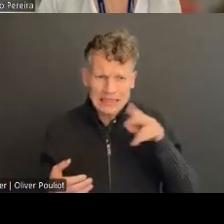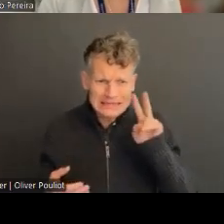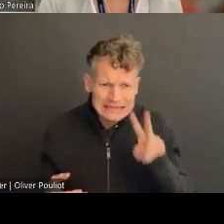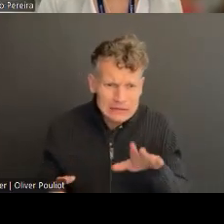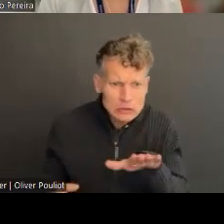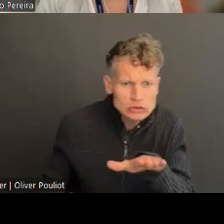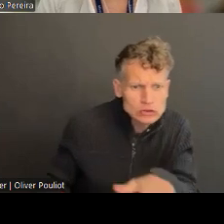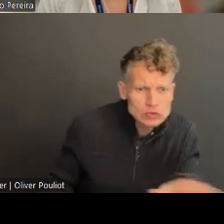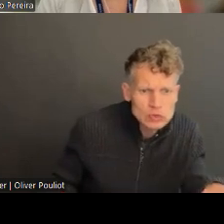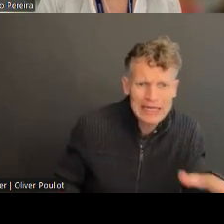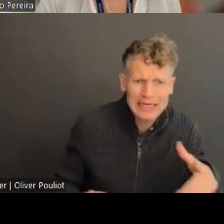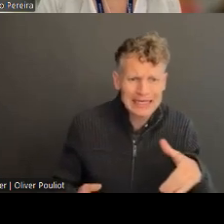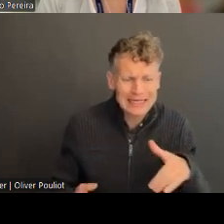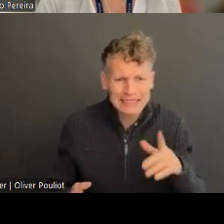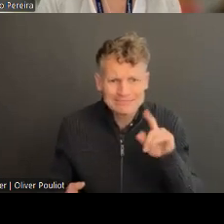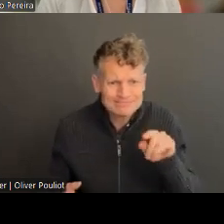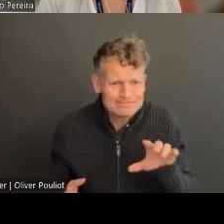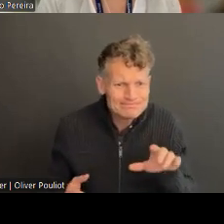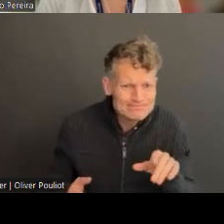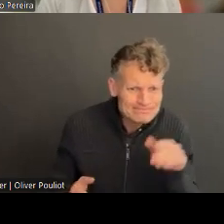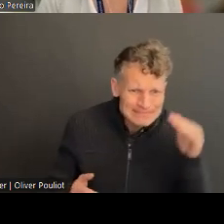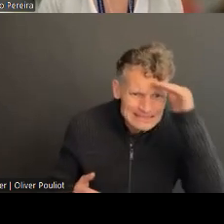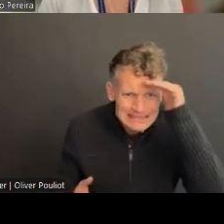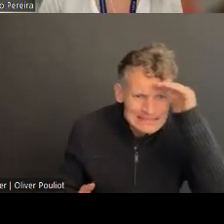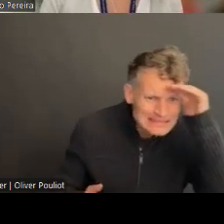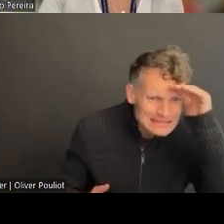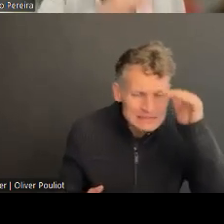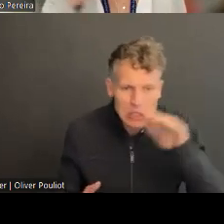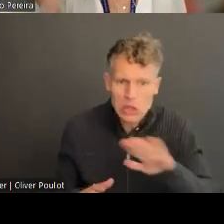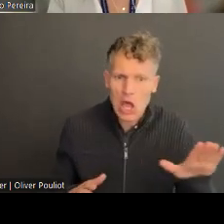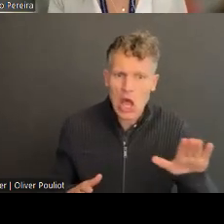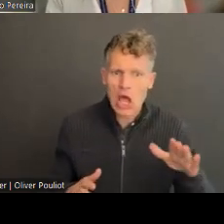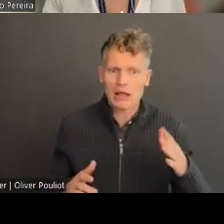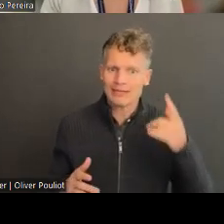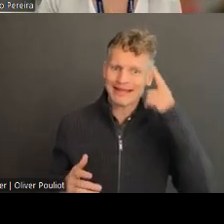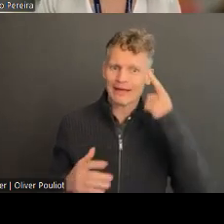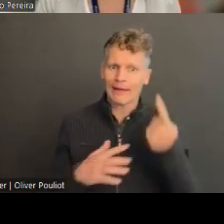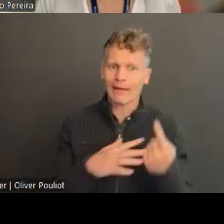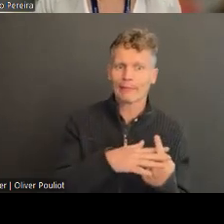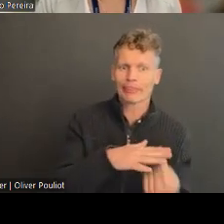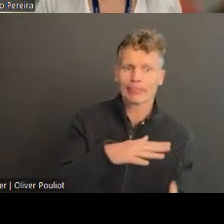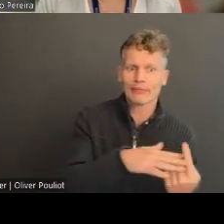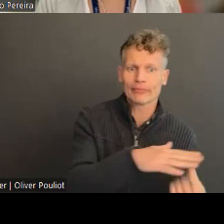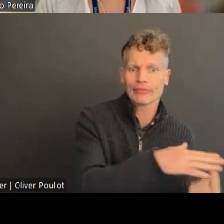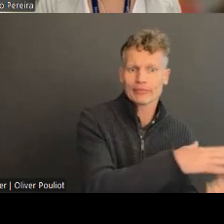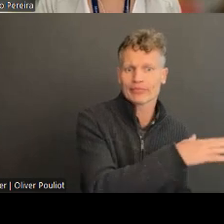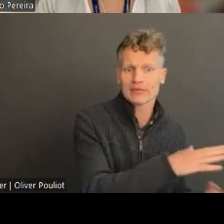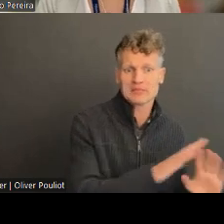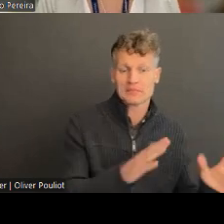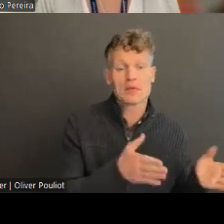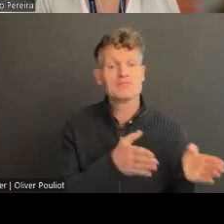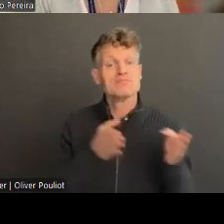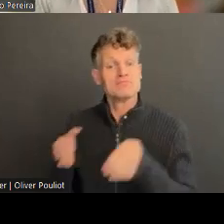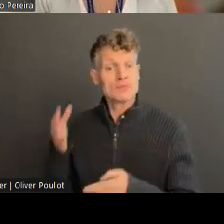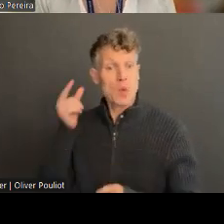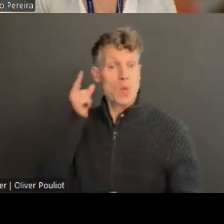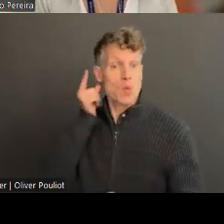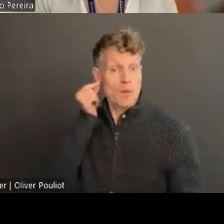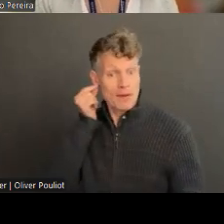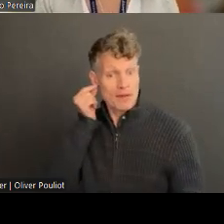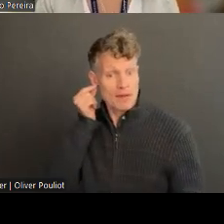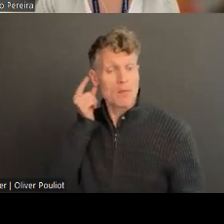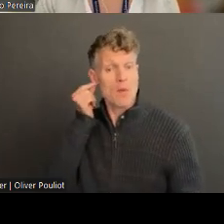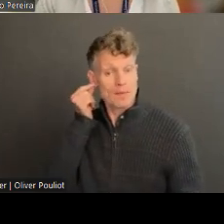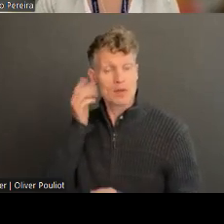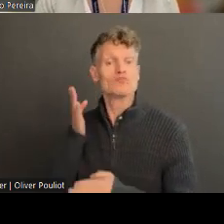o las personas con cuello uterino van a asistir a sus controles y en el nivel siguiente, ¿cierto? La prevención secundaria, tenemos el